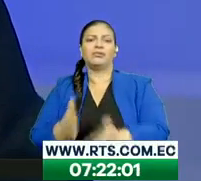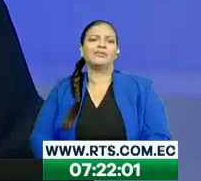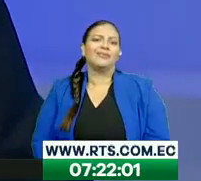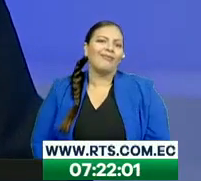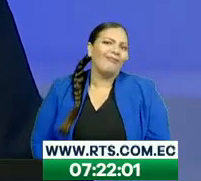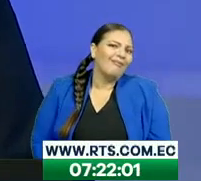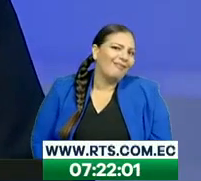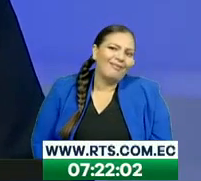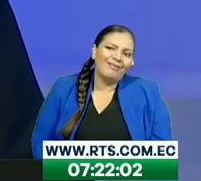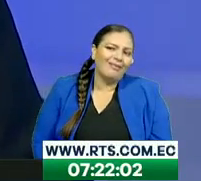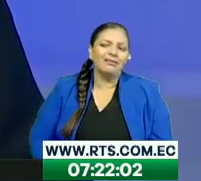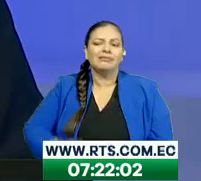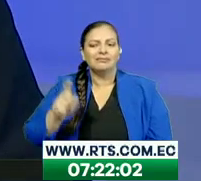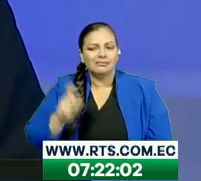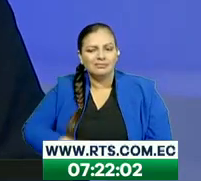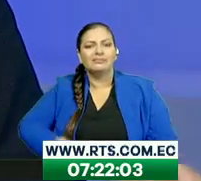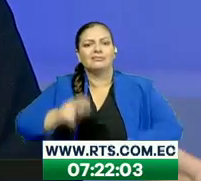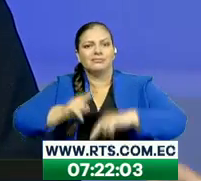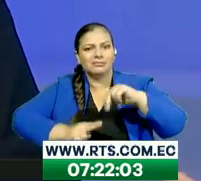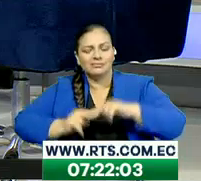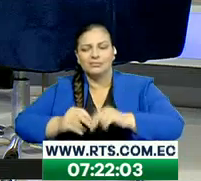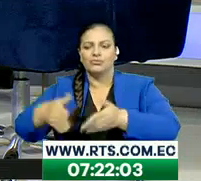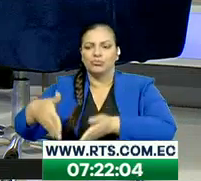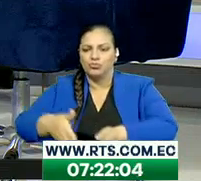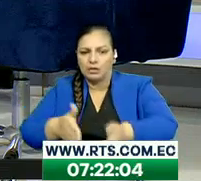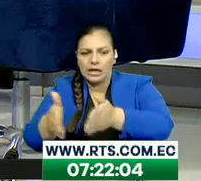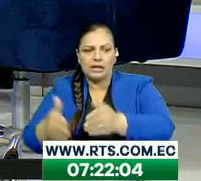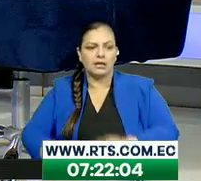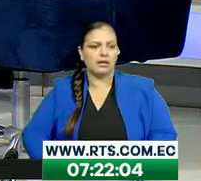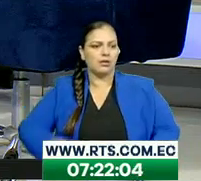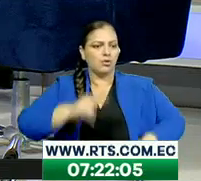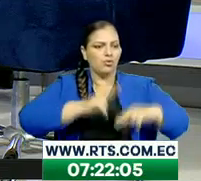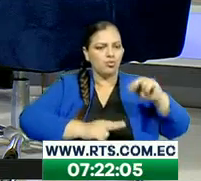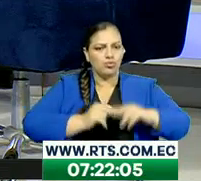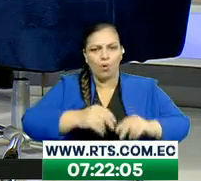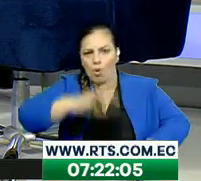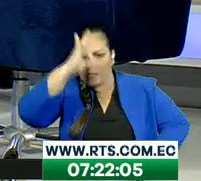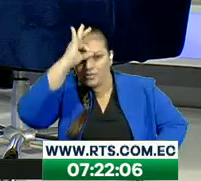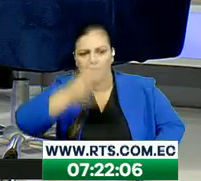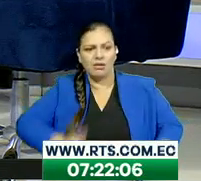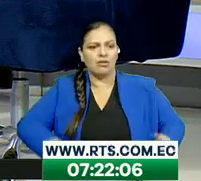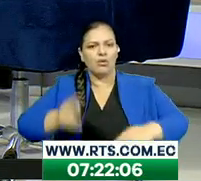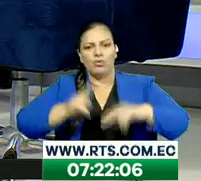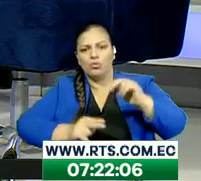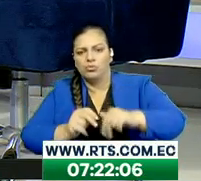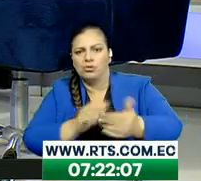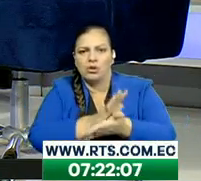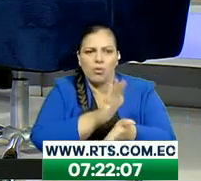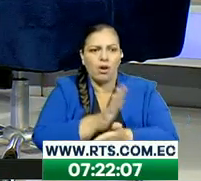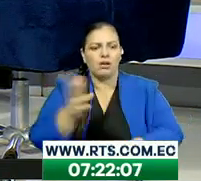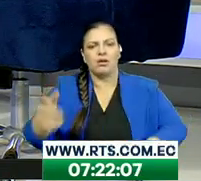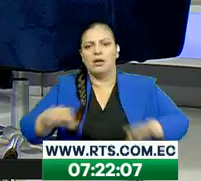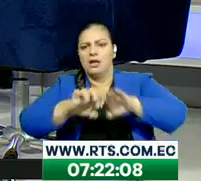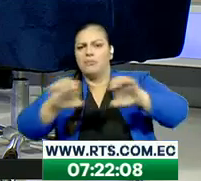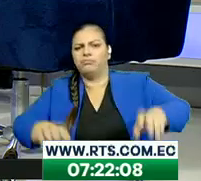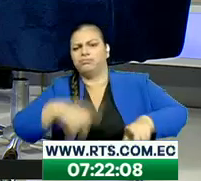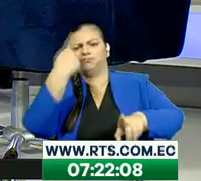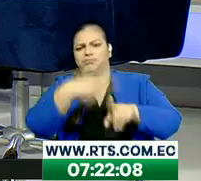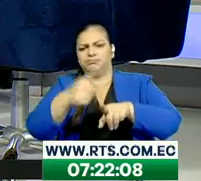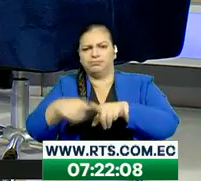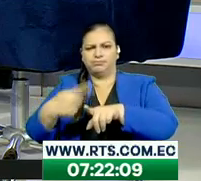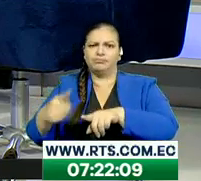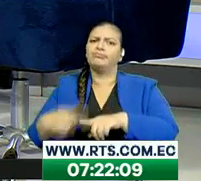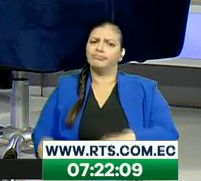desempleo por no poder hacer crecer la economía. Bueno, se han tomado decisiones en cuanto a la infraestructura, supresión de instituciones, fusiones y